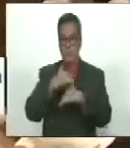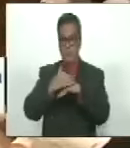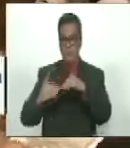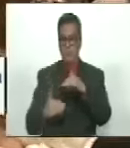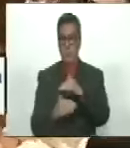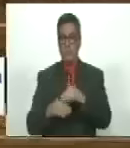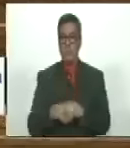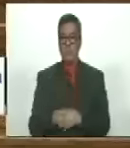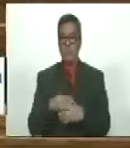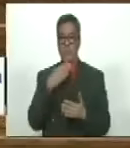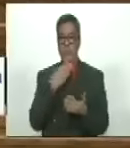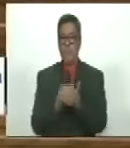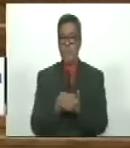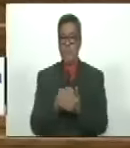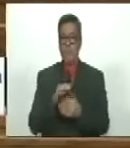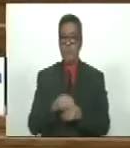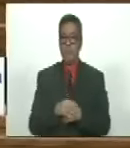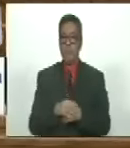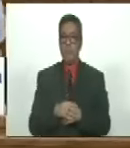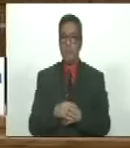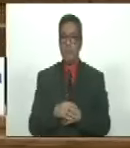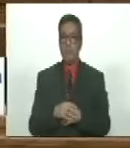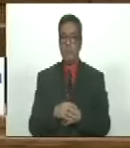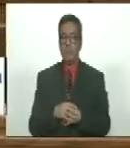vicepresidente. Gracias.